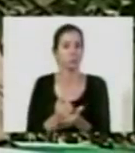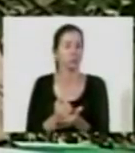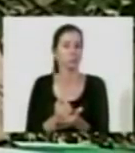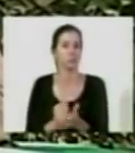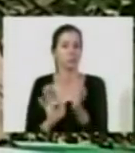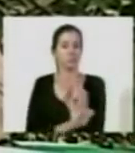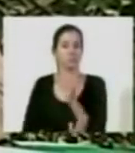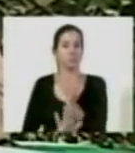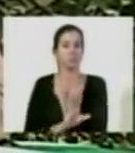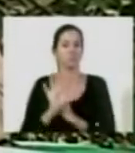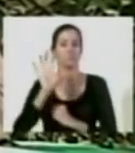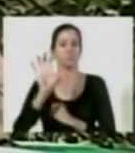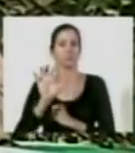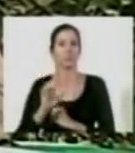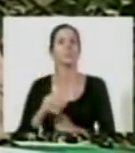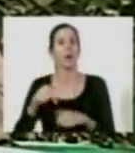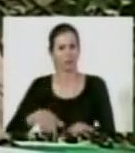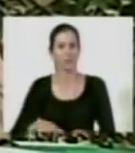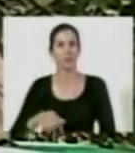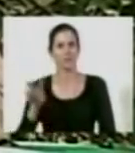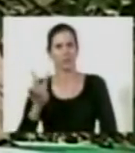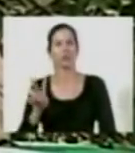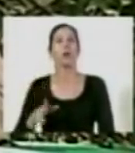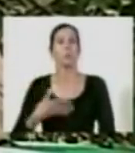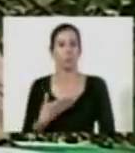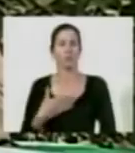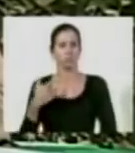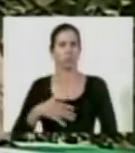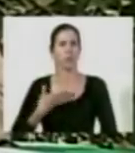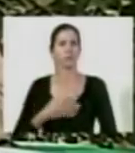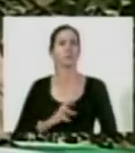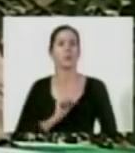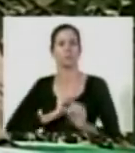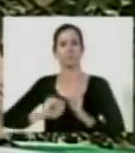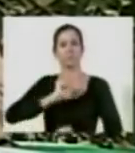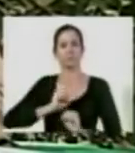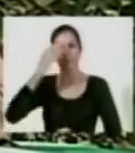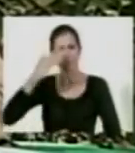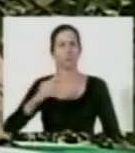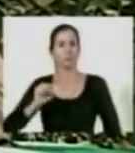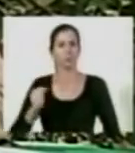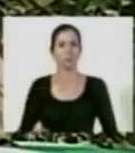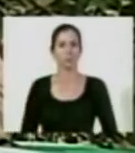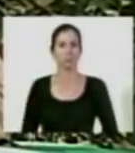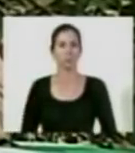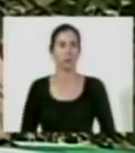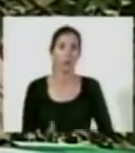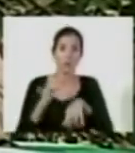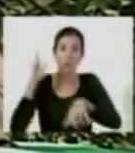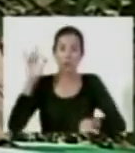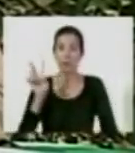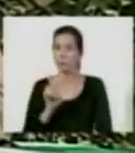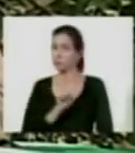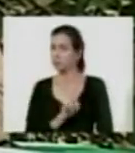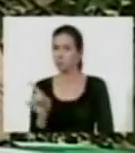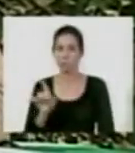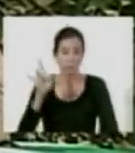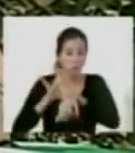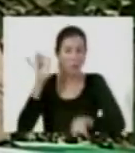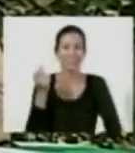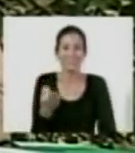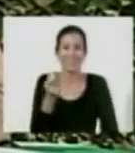con capacidad y poder militar de defensa, de defensa, de defensa. Que nadie se meta con nuestra patria.